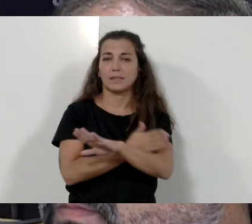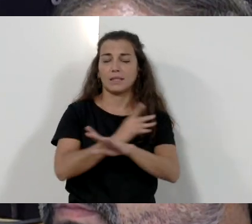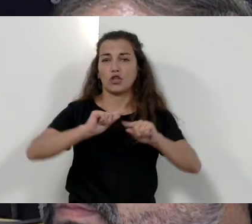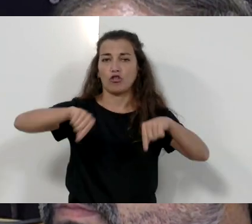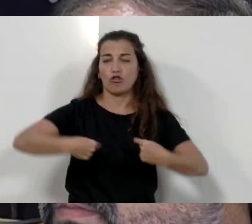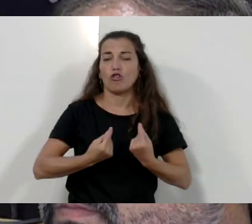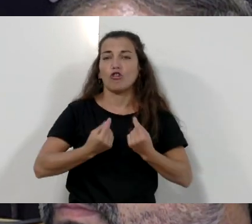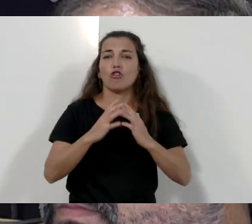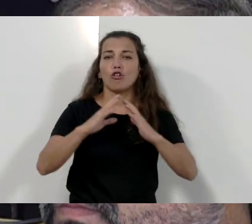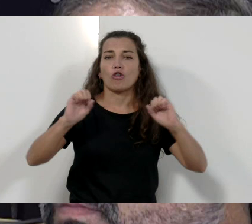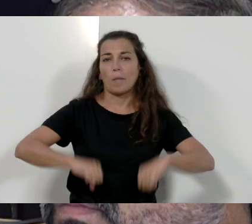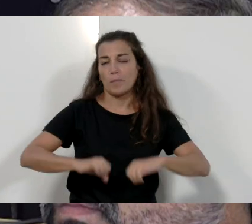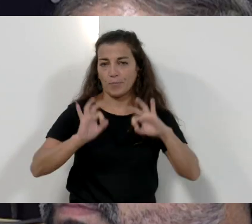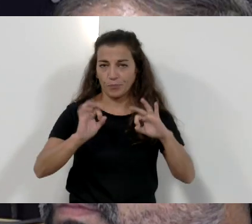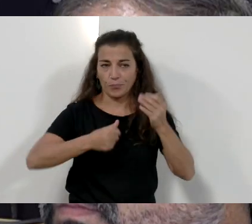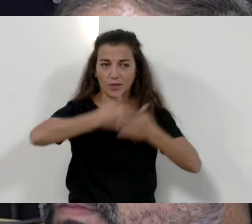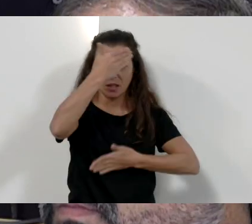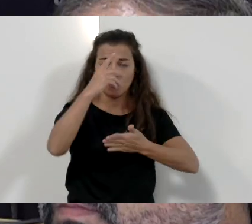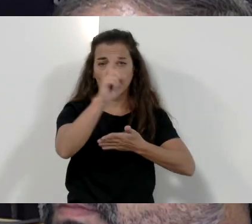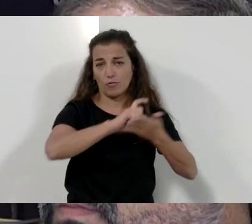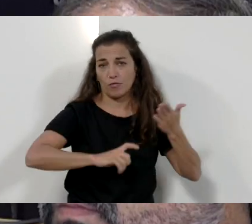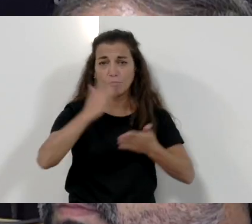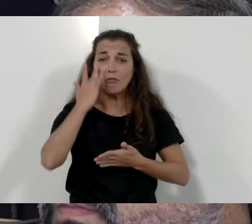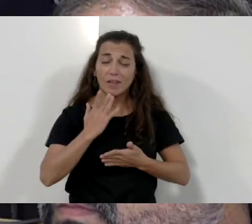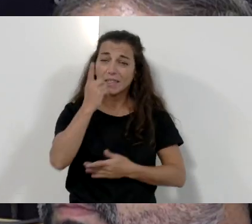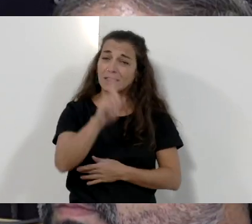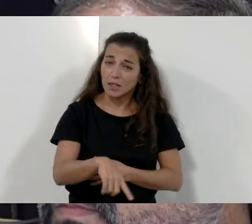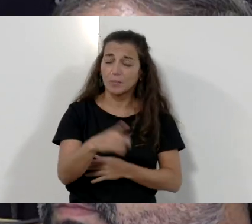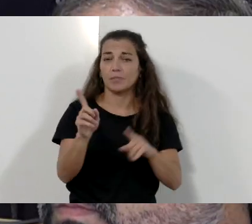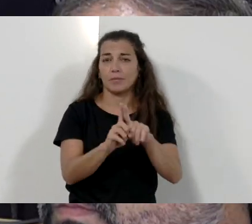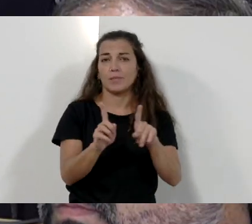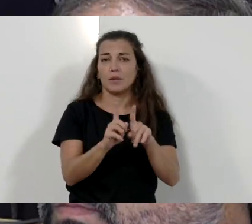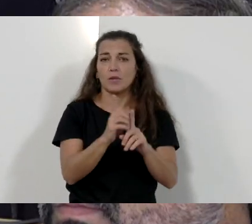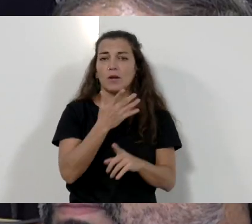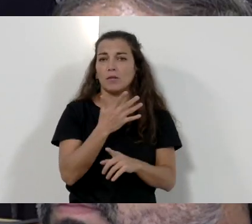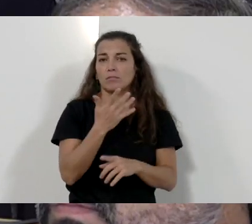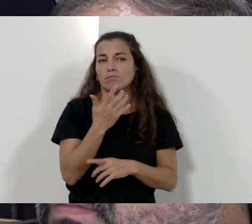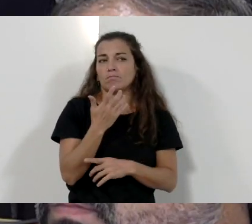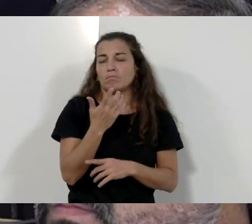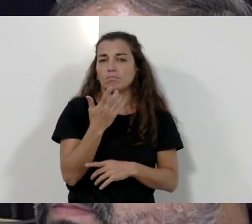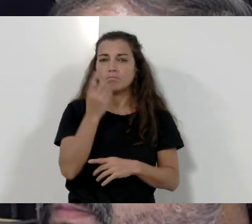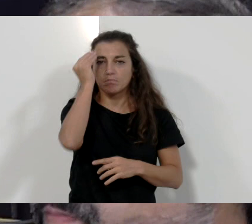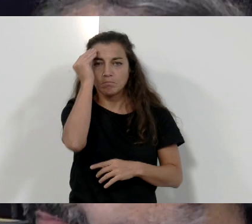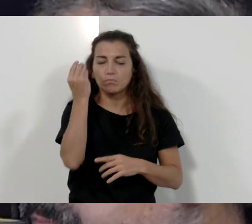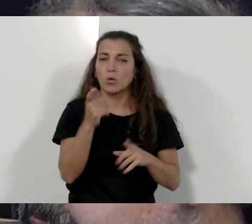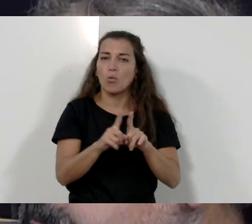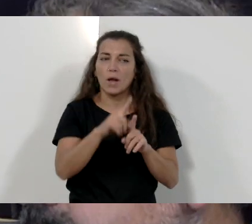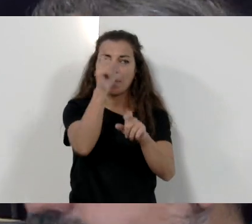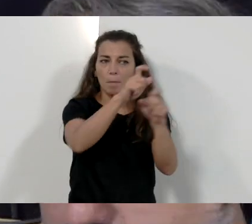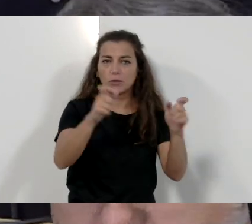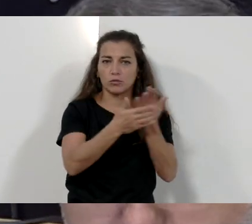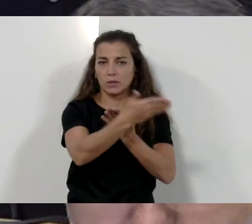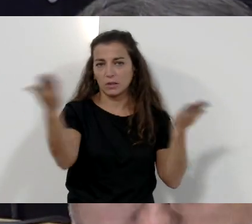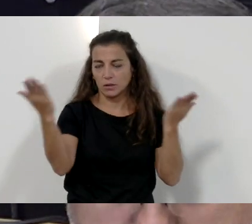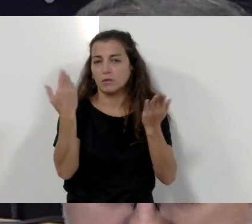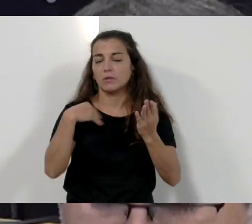o incluso, como digo, toma nota de que se pueda hacer a través de un formulario donde la propia comunidad se compromete pues